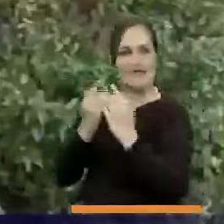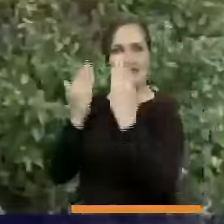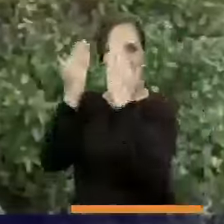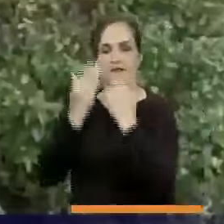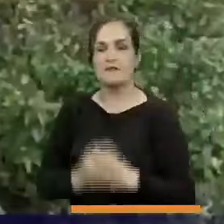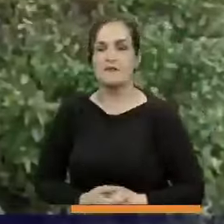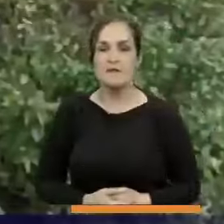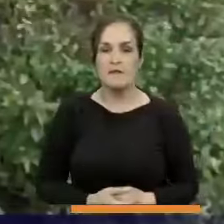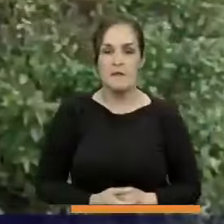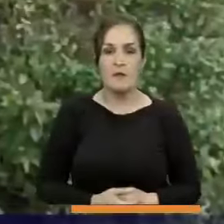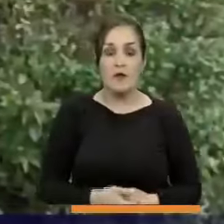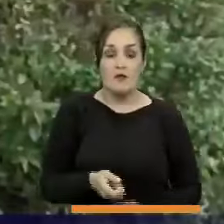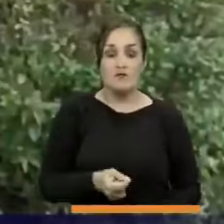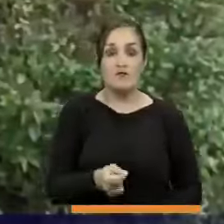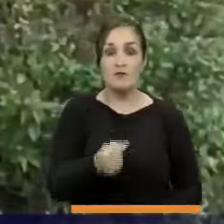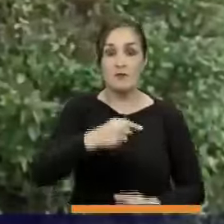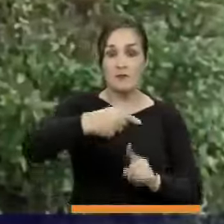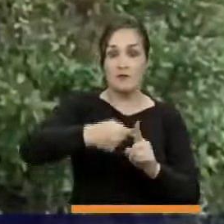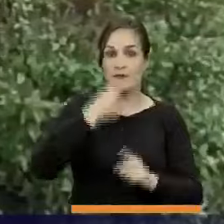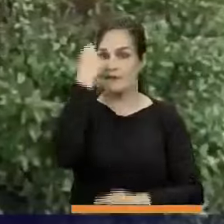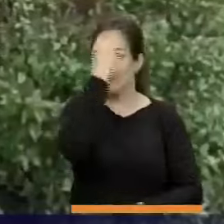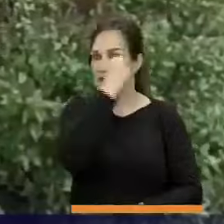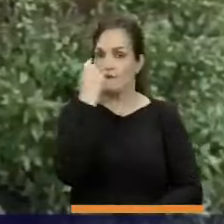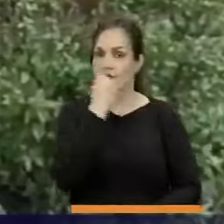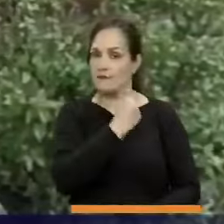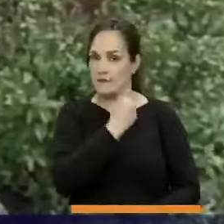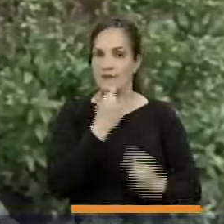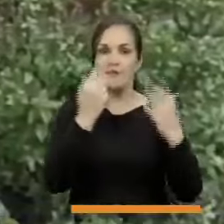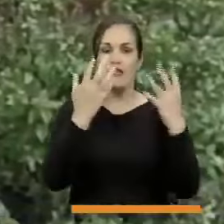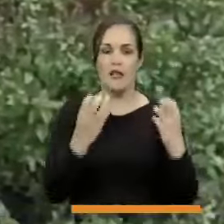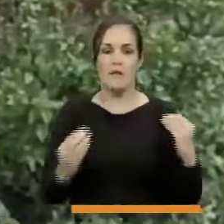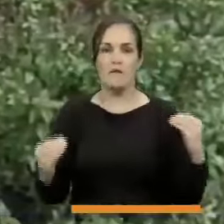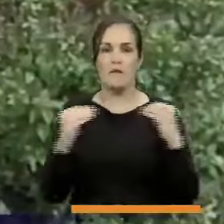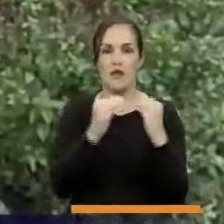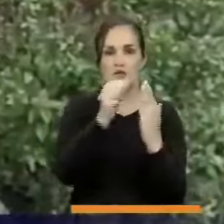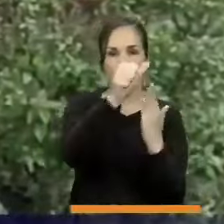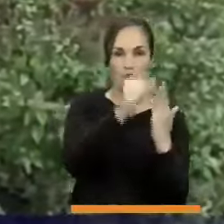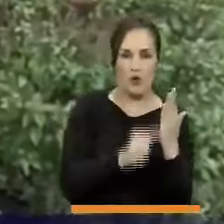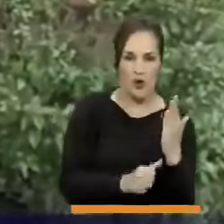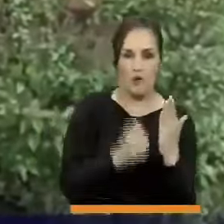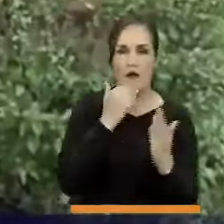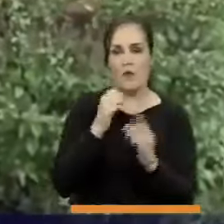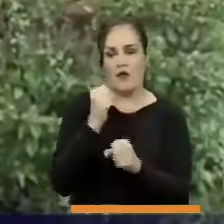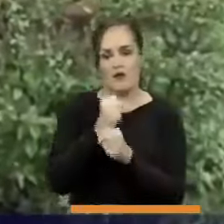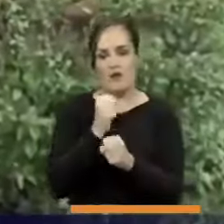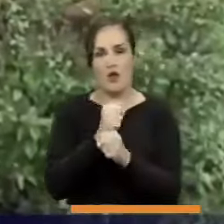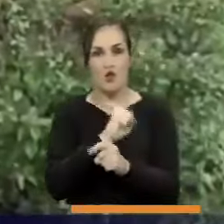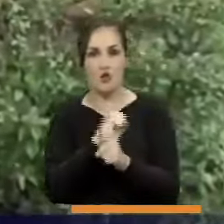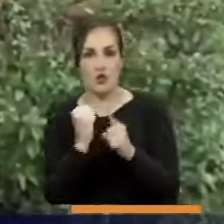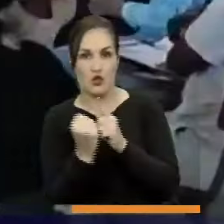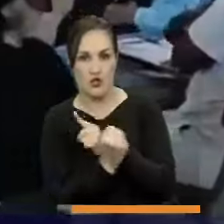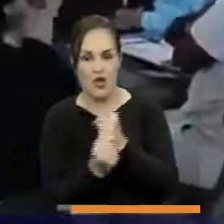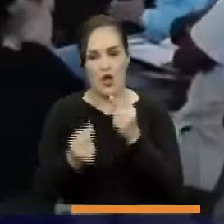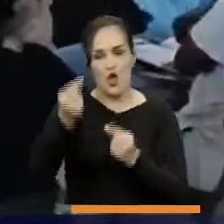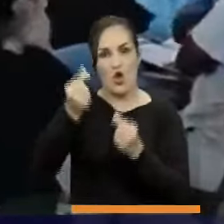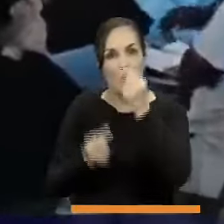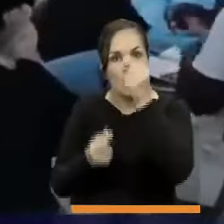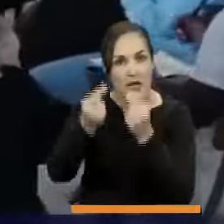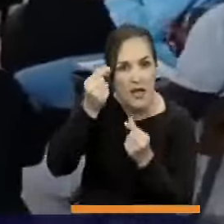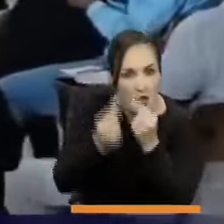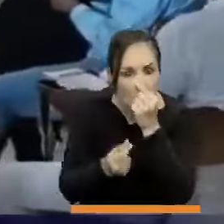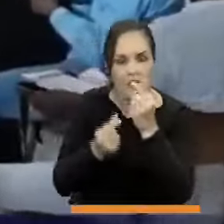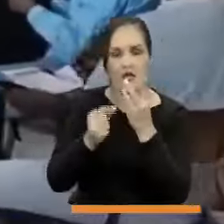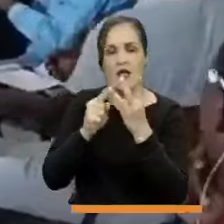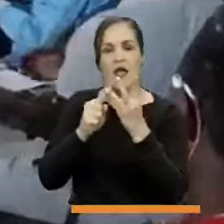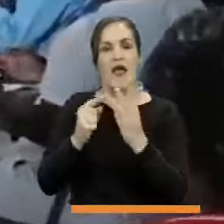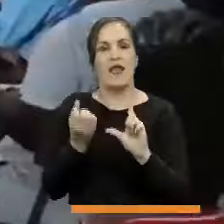tiene proyectado para el mes de septiembre traer nuevos programas como trabajo social, contaduría pública, licenciatura de